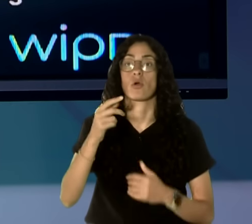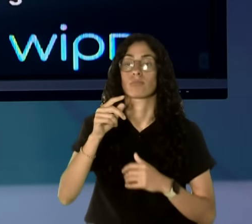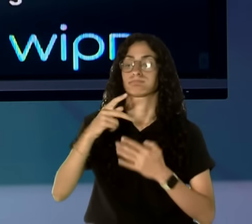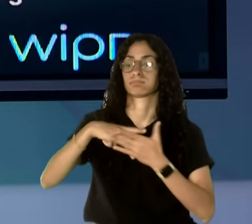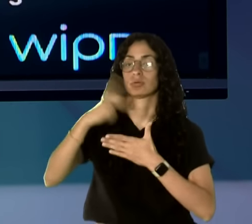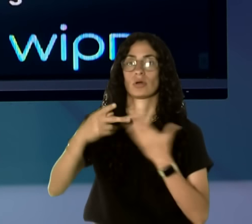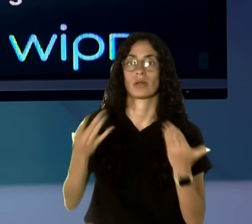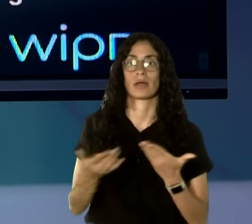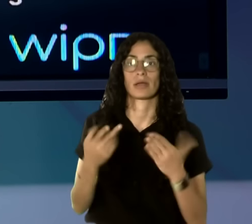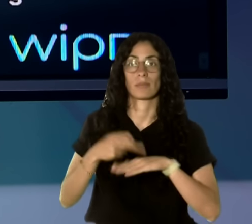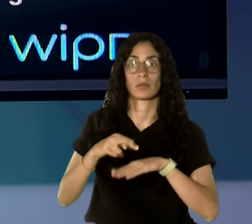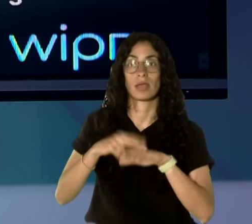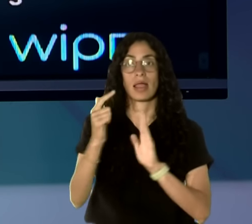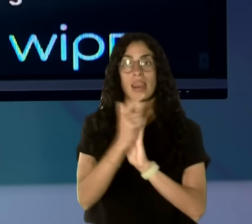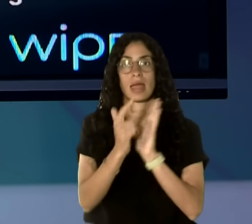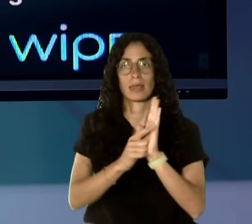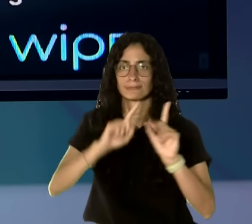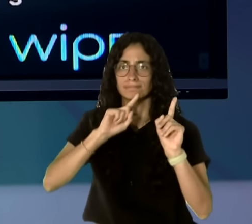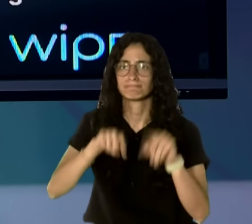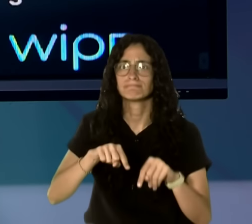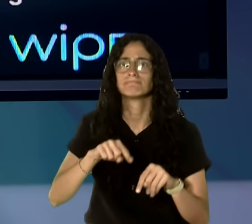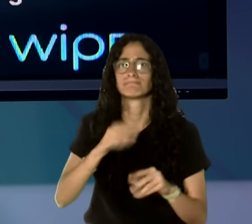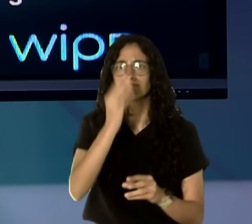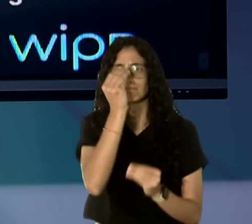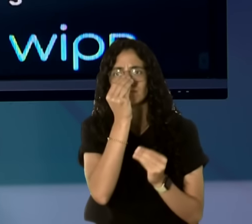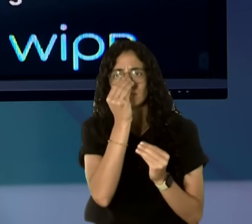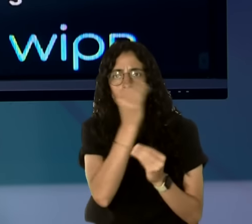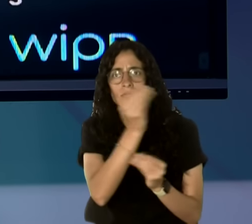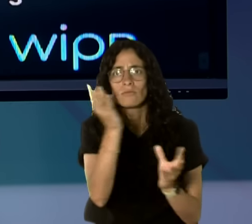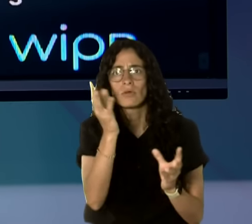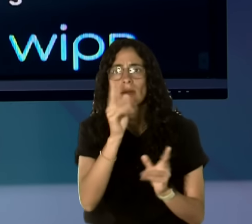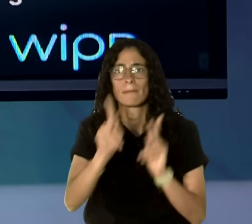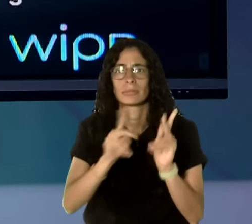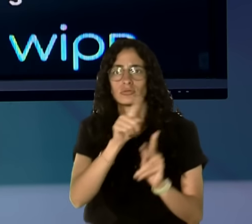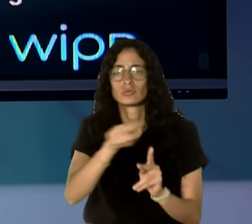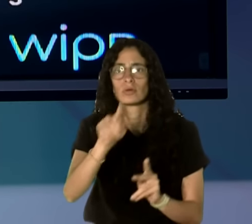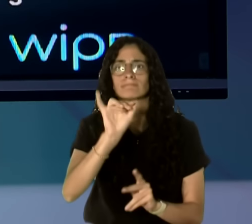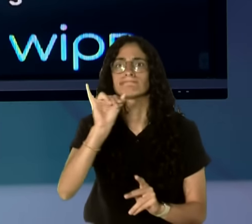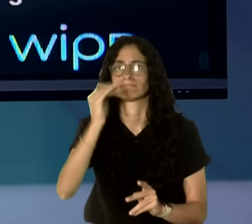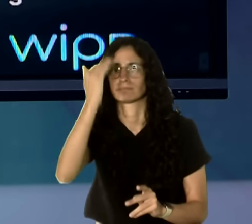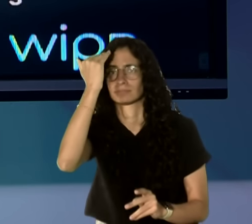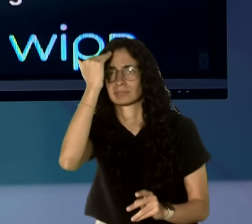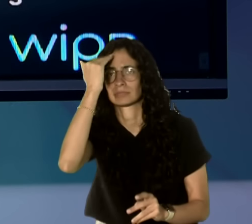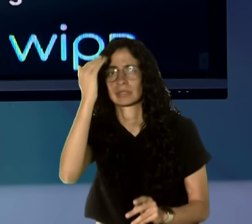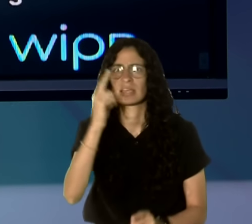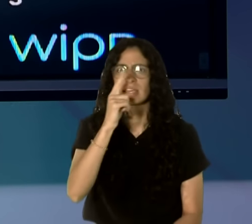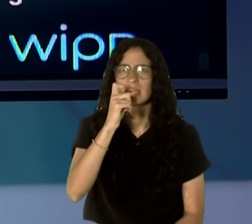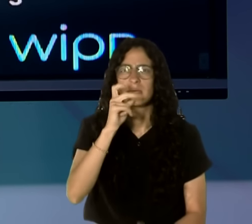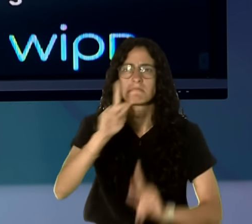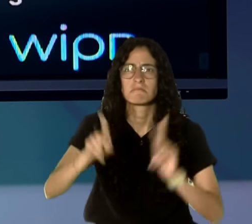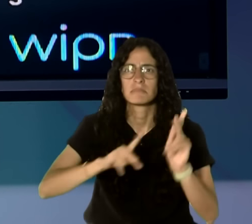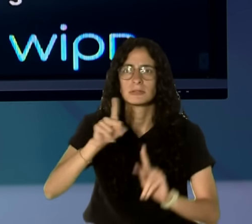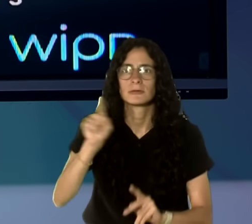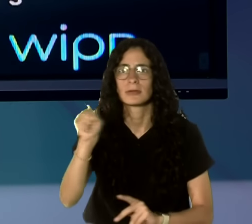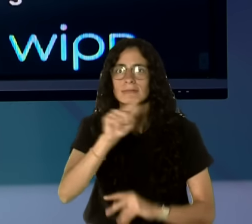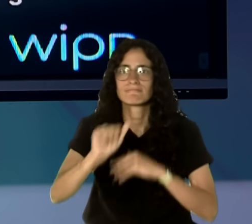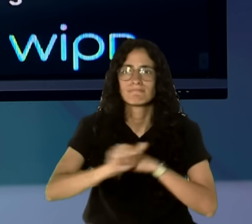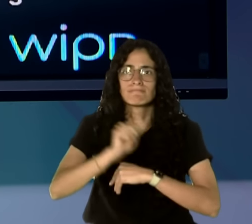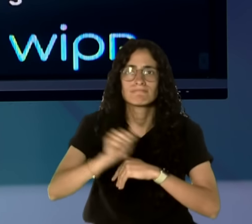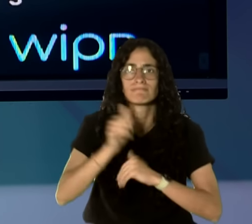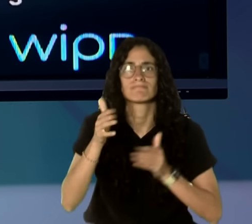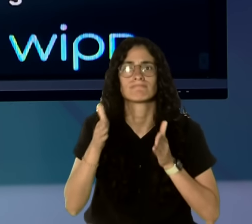las agencias de Ley y orden y le damos esta información a nuestra comunidad a nuestro pueblo para que se entere y sepa quién están en la